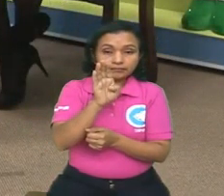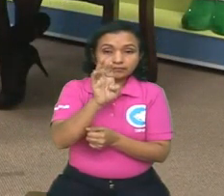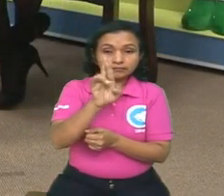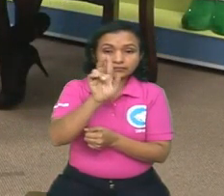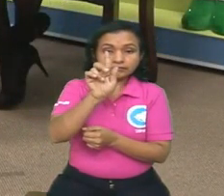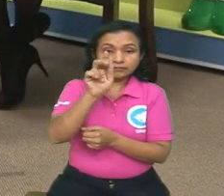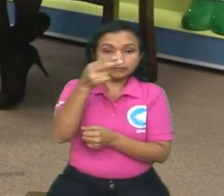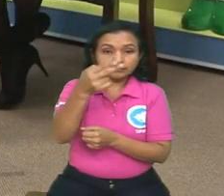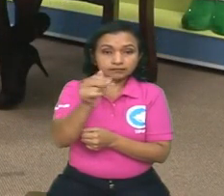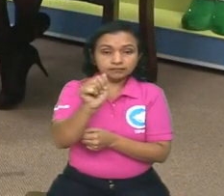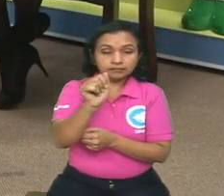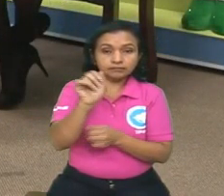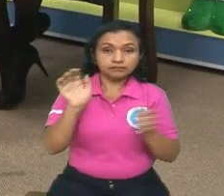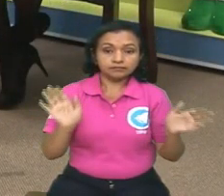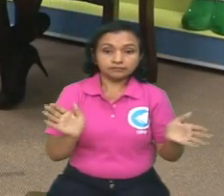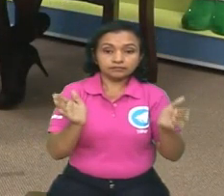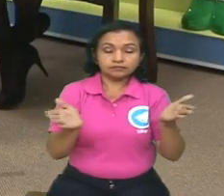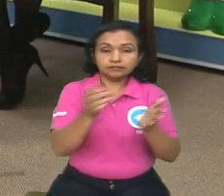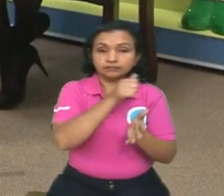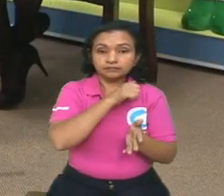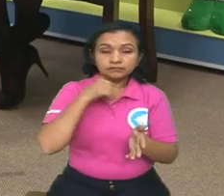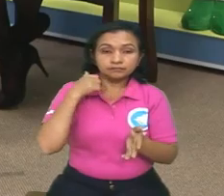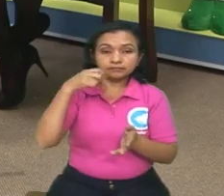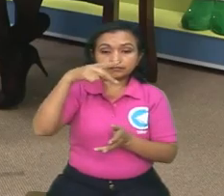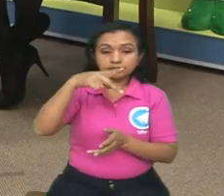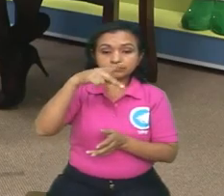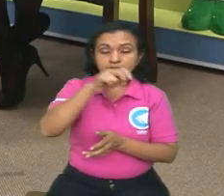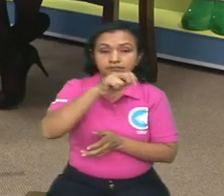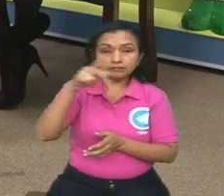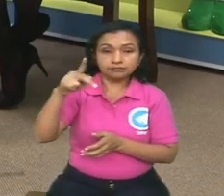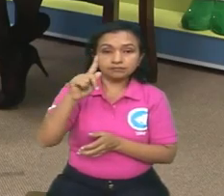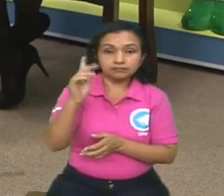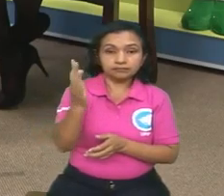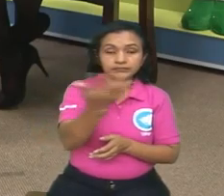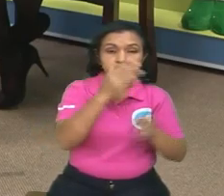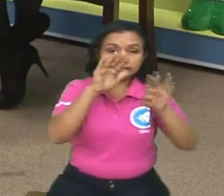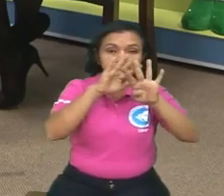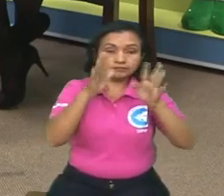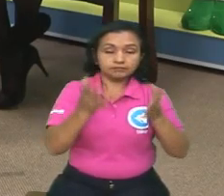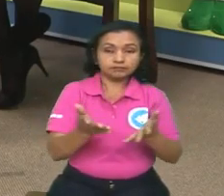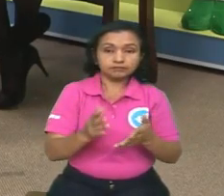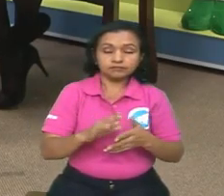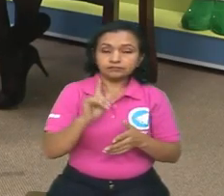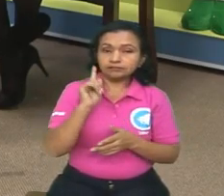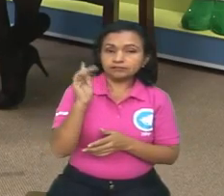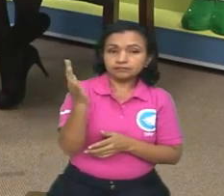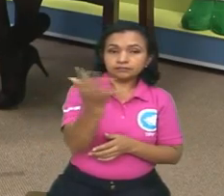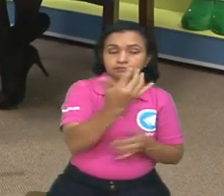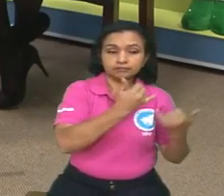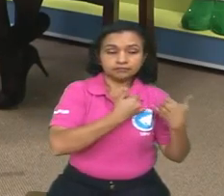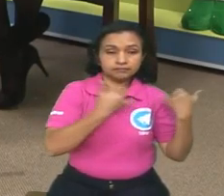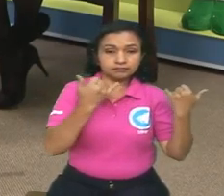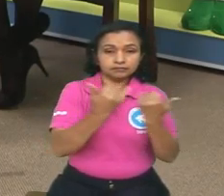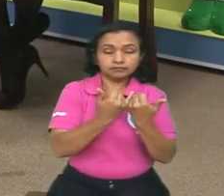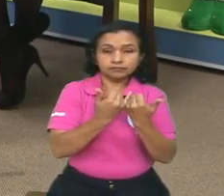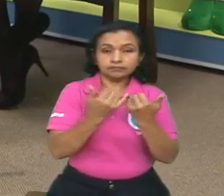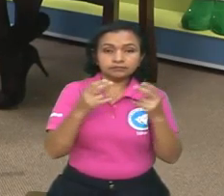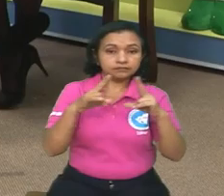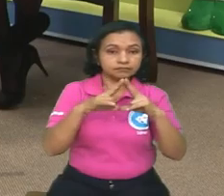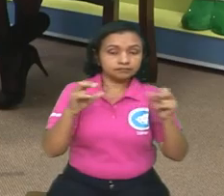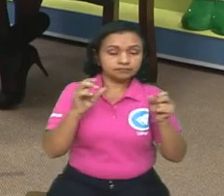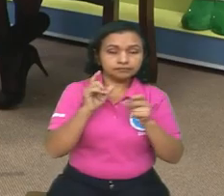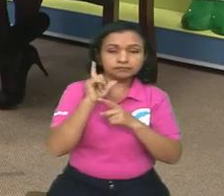Calderón, para promover el examen del Papanicolaou en todas las mujeres? Ok, en todas las instituciones del país, a todo, hasta el último